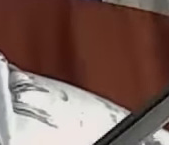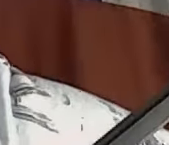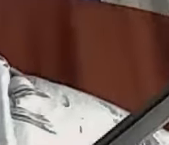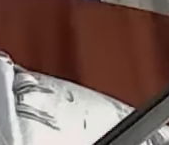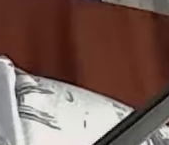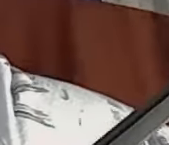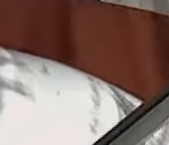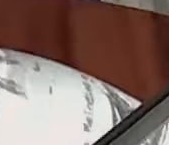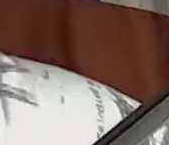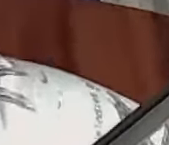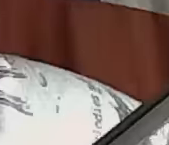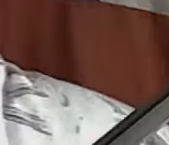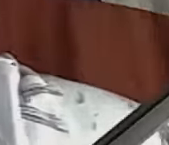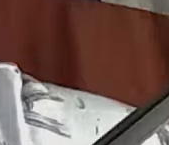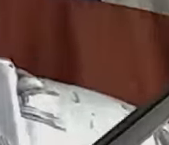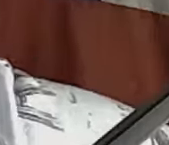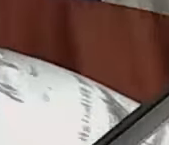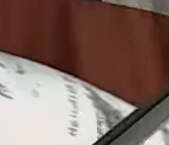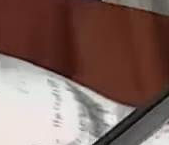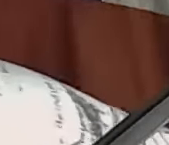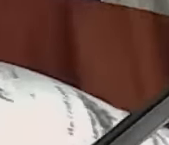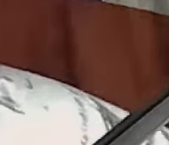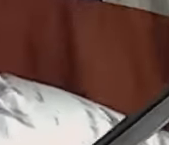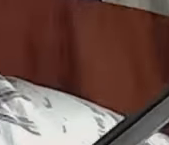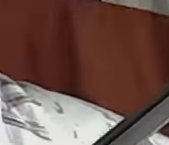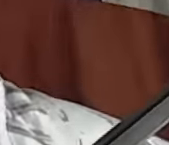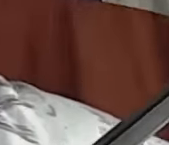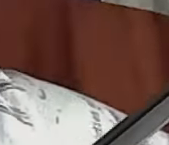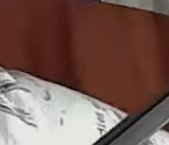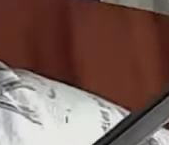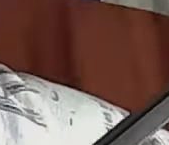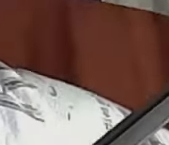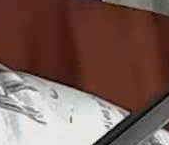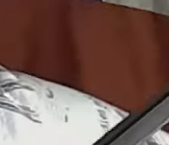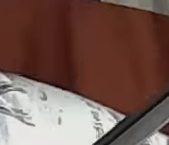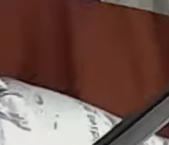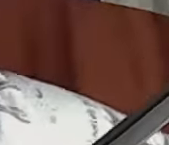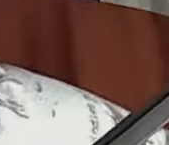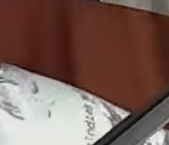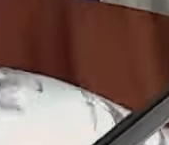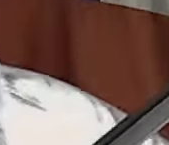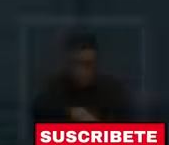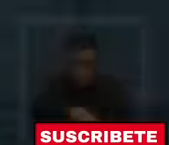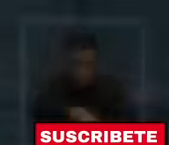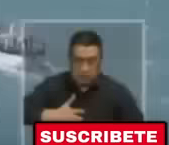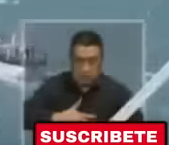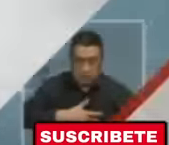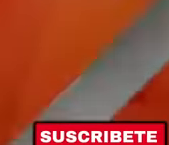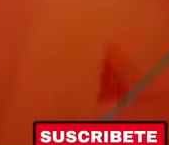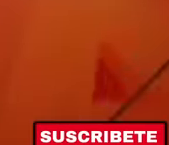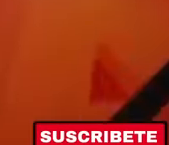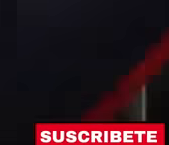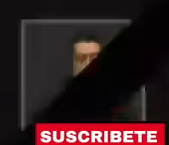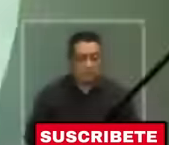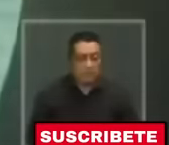este video, lo voy a invitar a que vea este video y que vea cuál es la función de la Fuerza Armada y que deje de andar comentando estupideces. Lo que usted